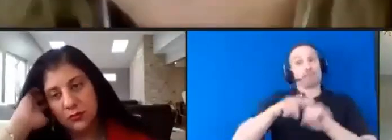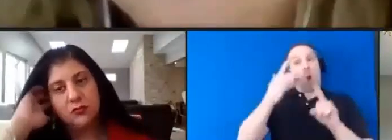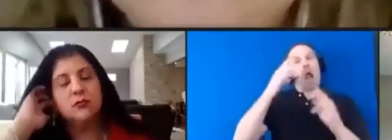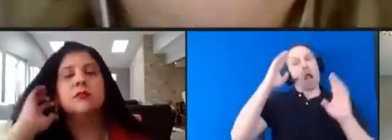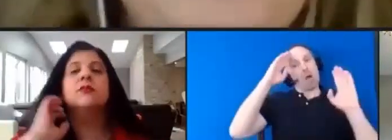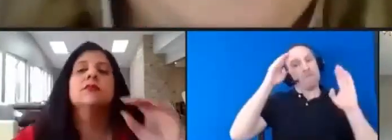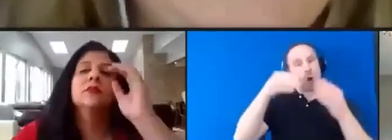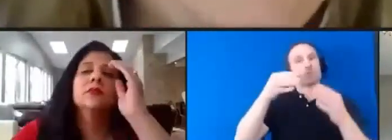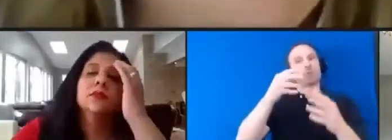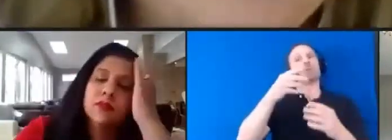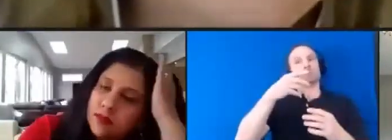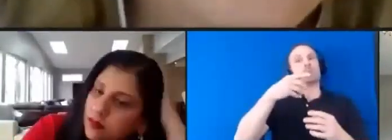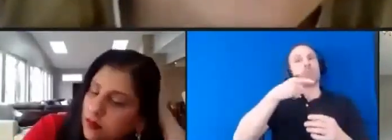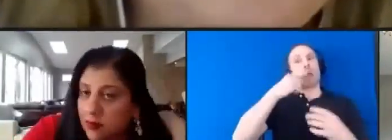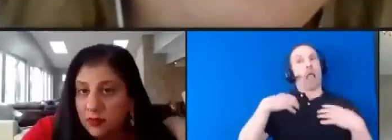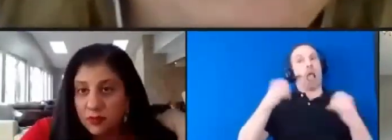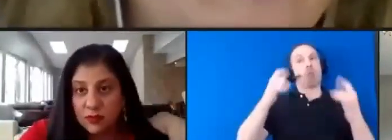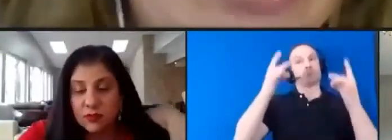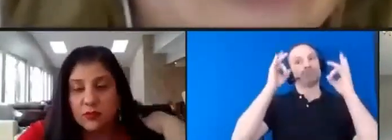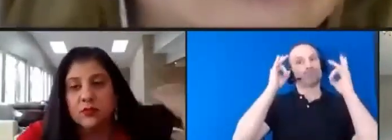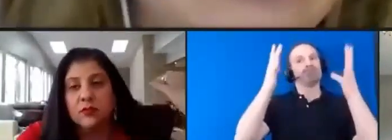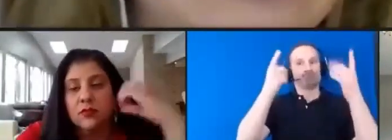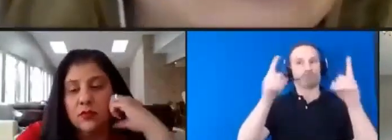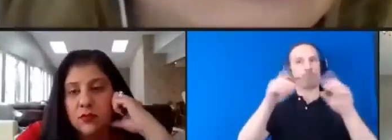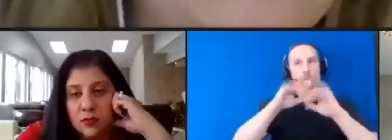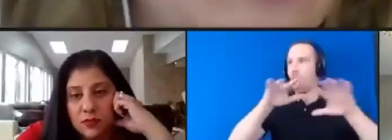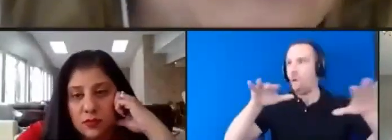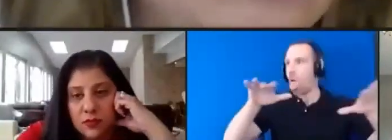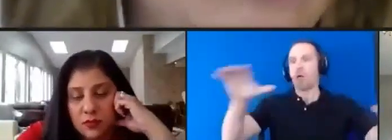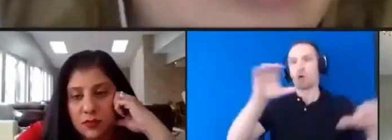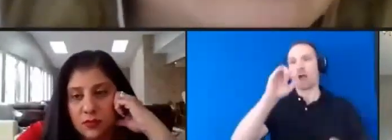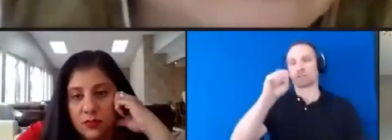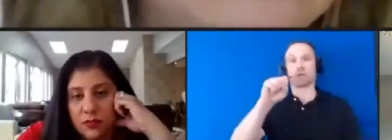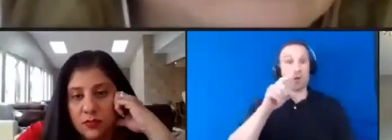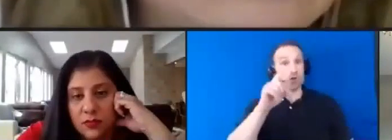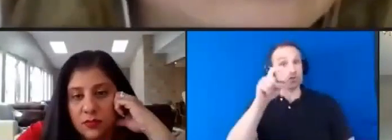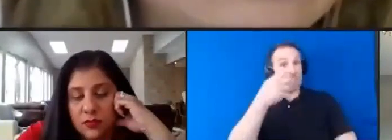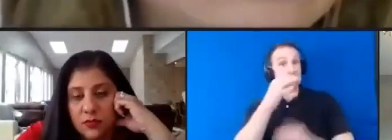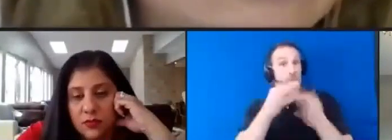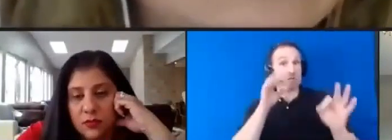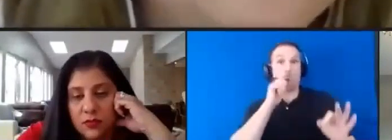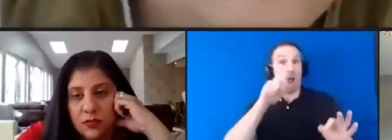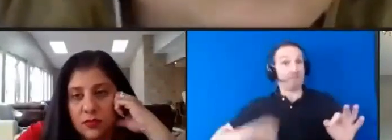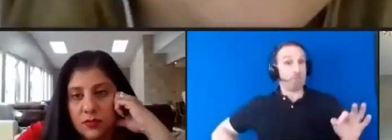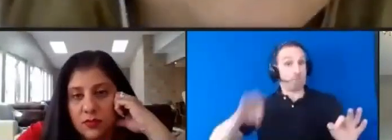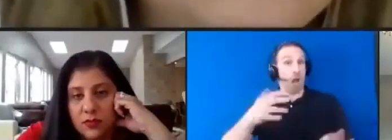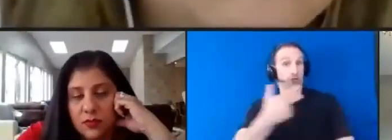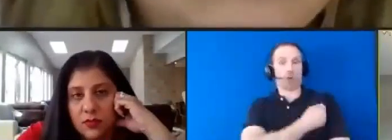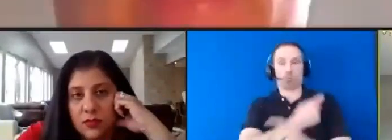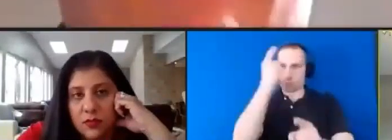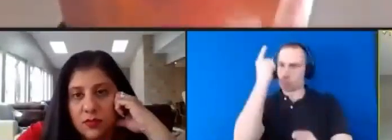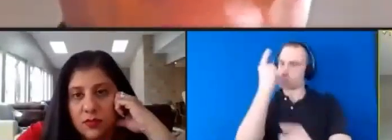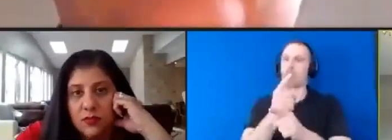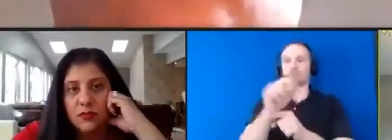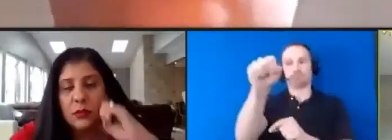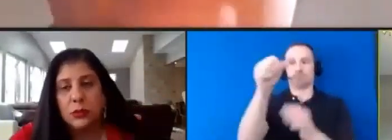pública y entonces si se aprueba podemos darla así que simplemente era para cubrir